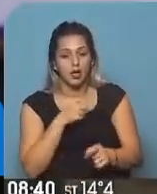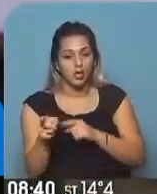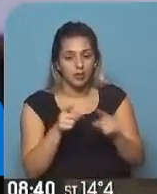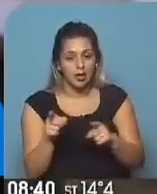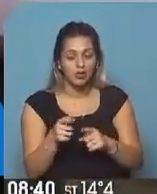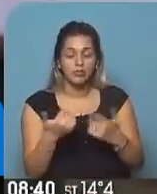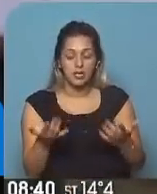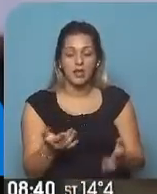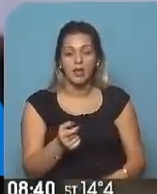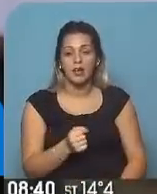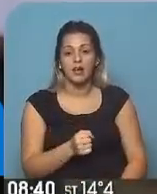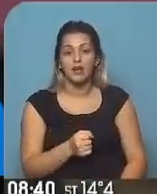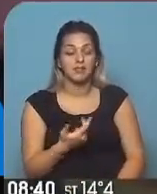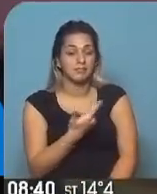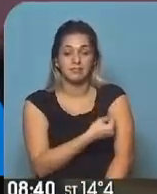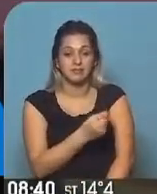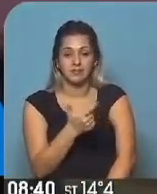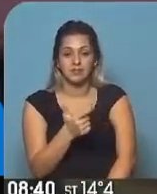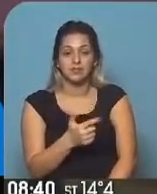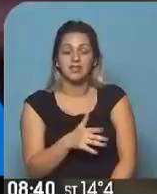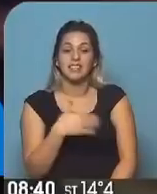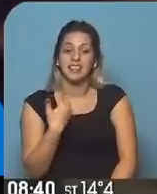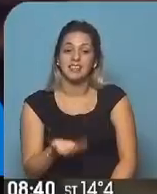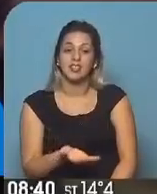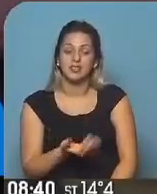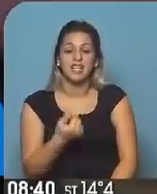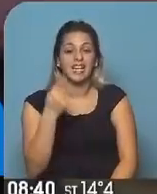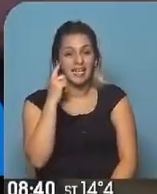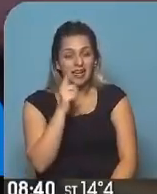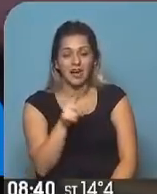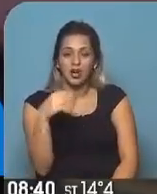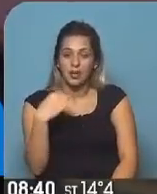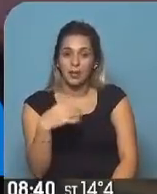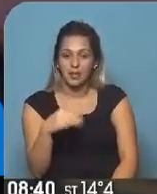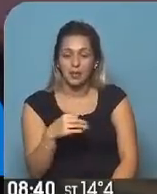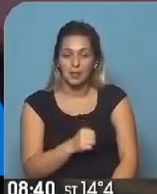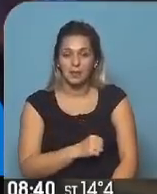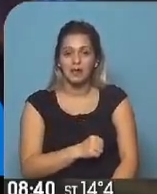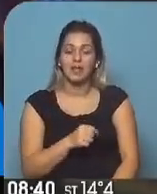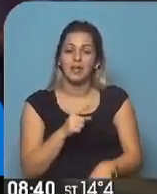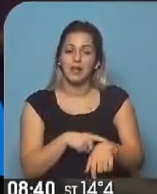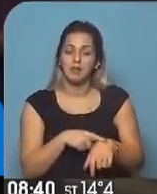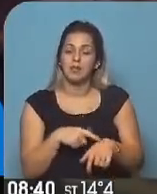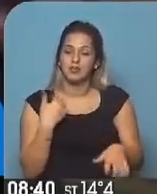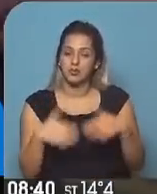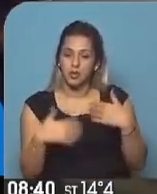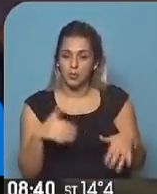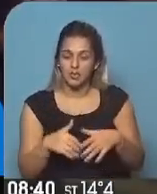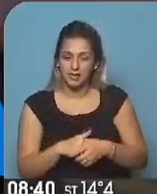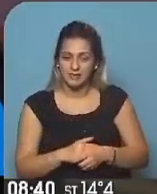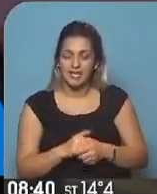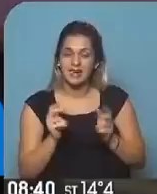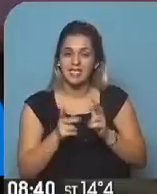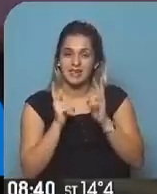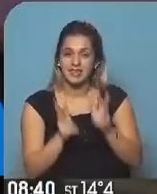factores de riesgo, no lo están. Bien. Entonces, creo que tenemos que trascender el momento emergente. Bien. Y